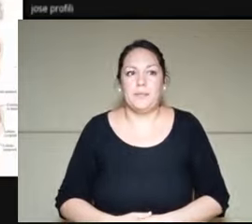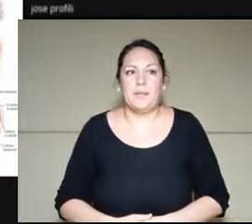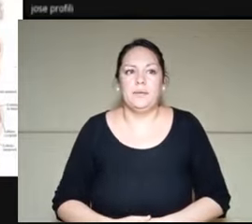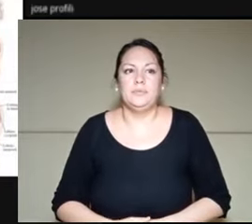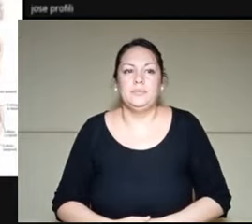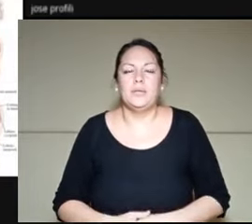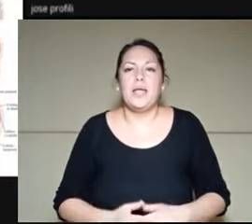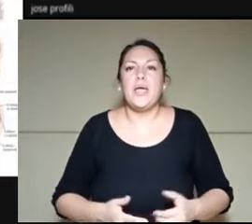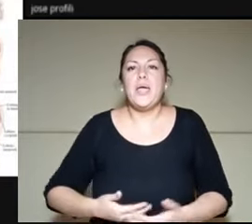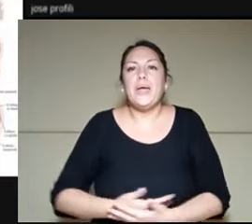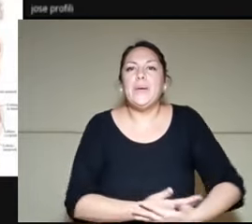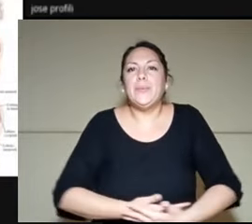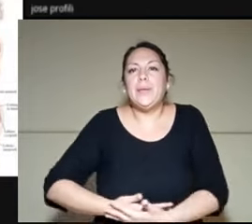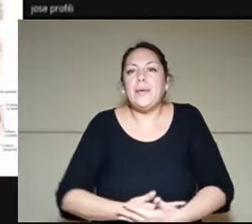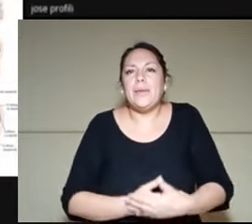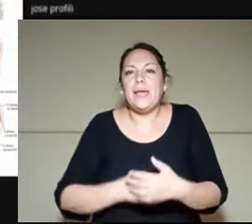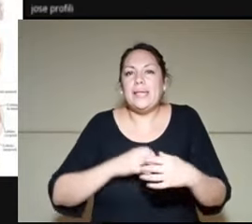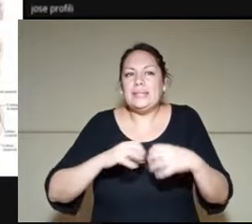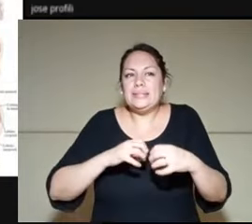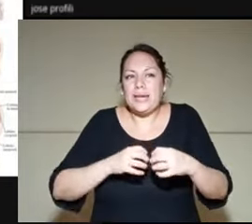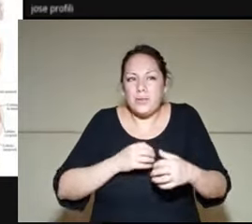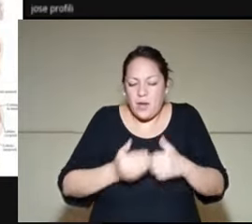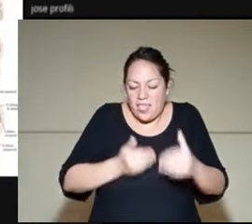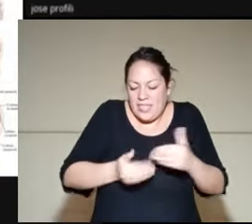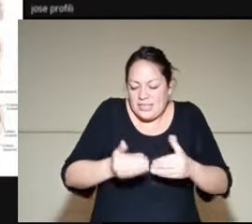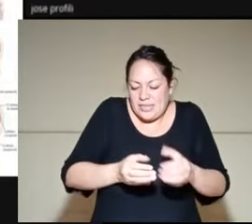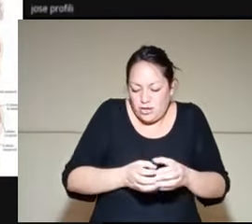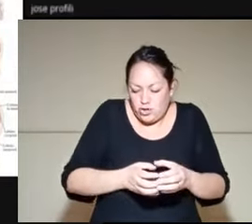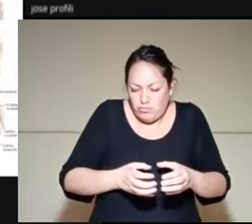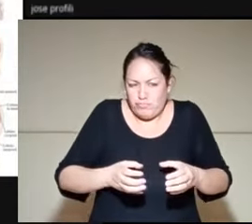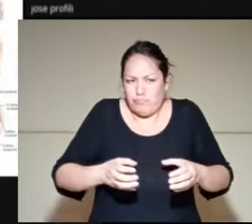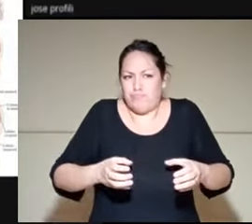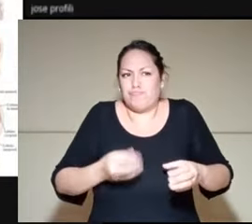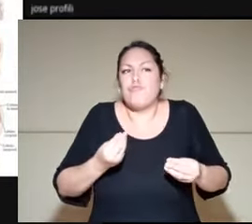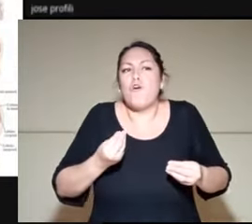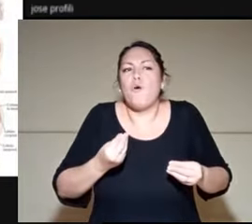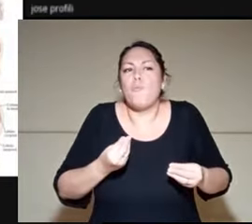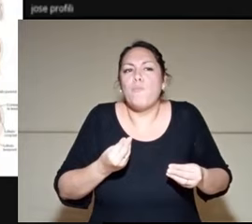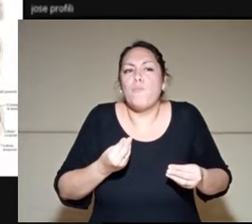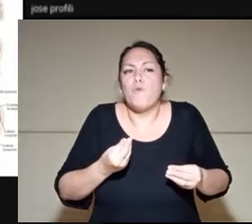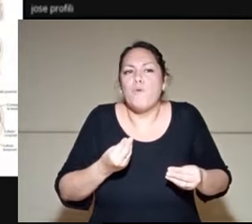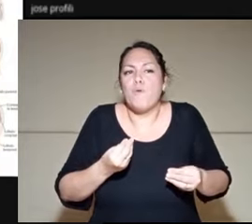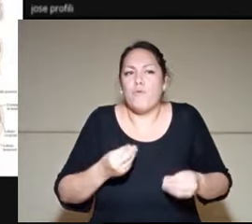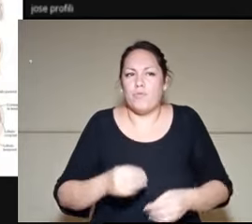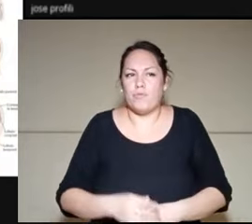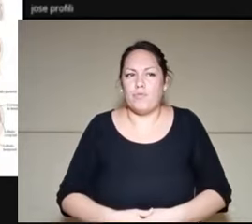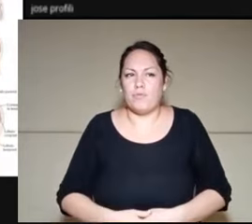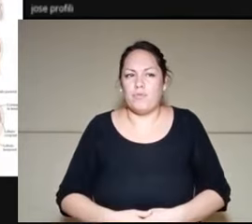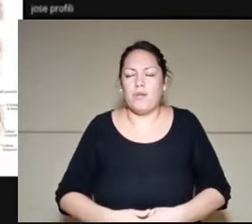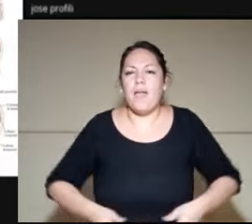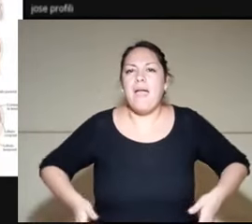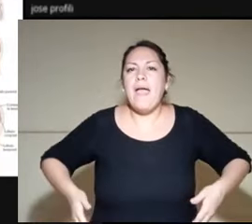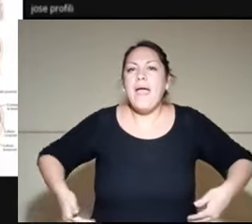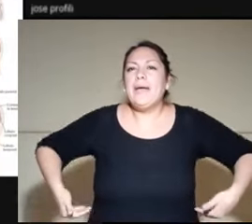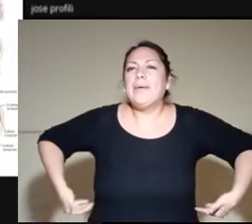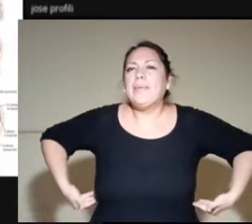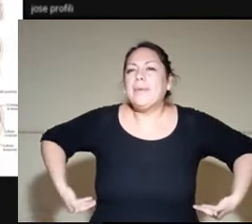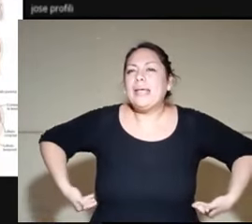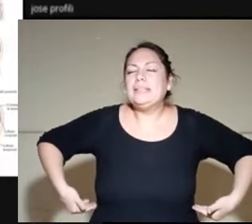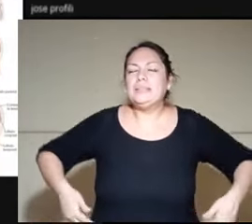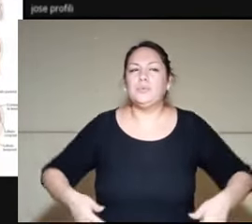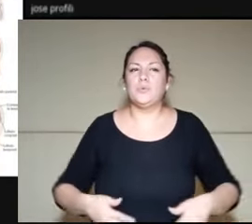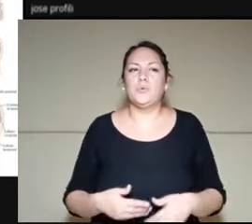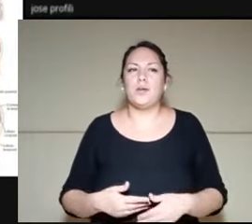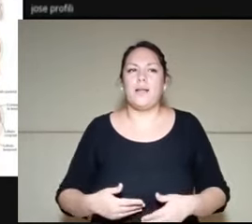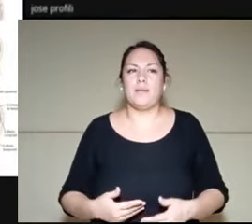Fíjense acá el desarrollo de un embrión. A los 25 días, fíjense cómo es un embrión. Cómo se va desarrollando las